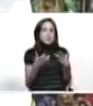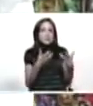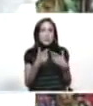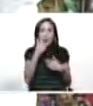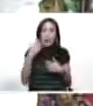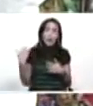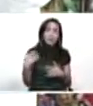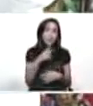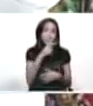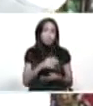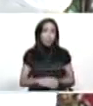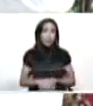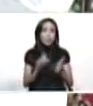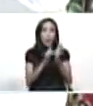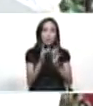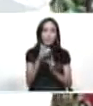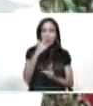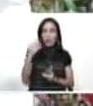Yo les digo a ustedes,